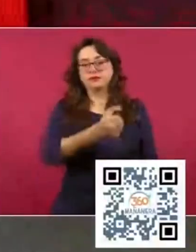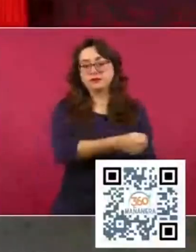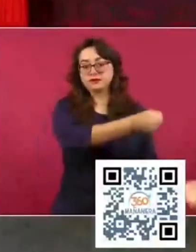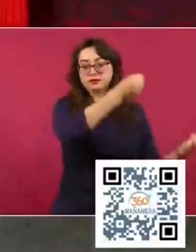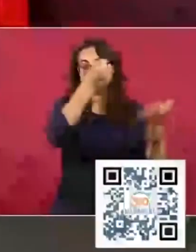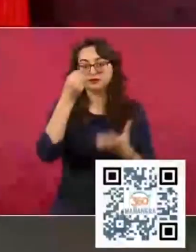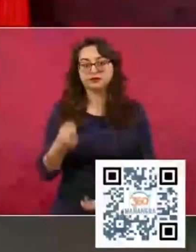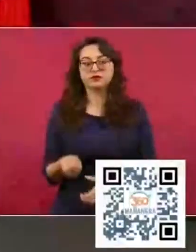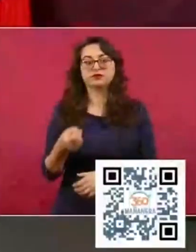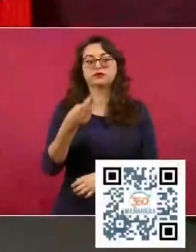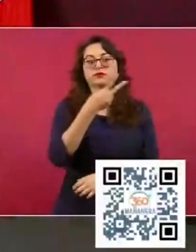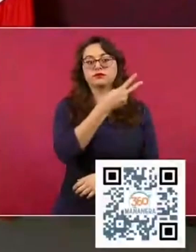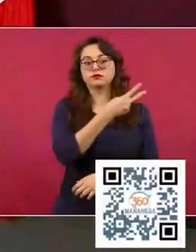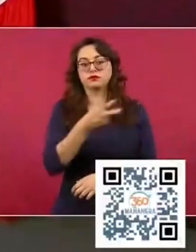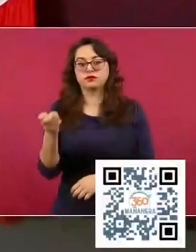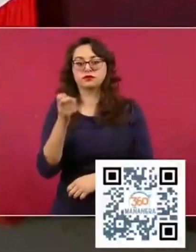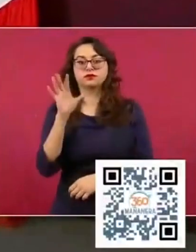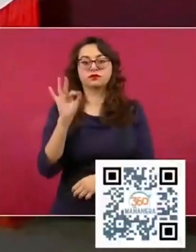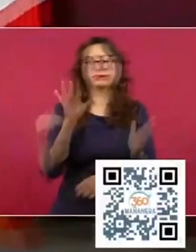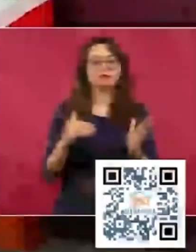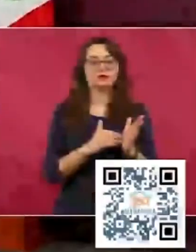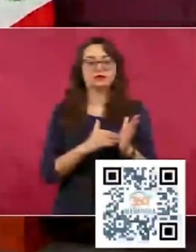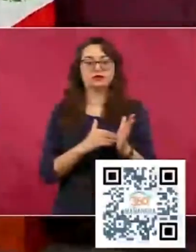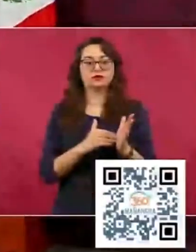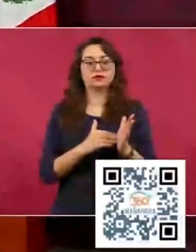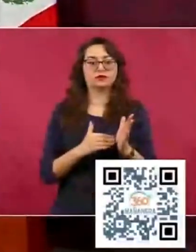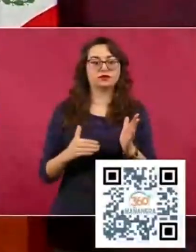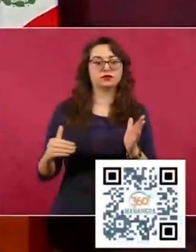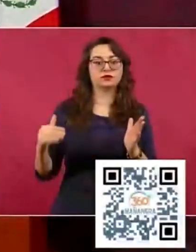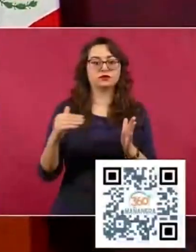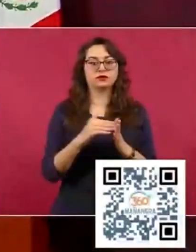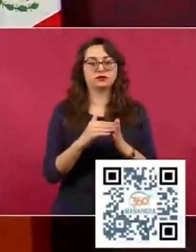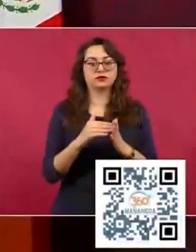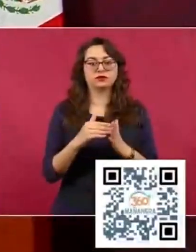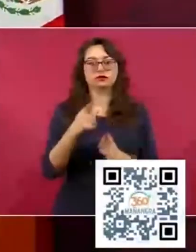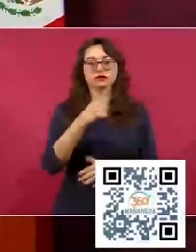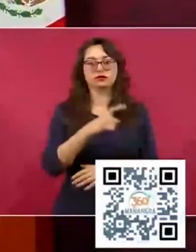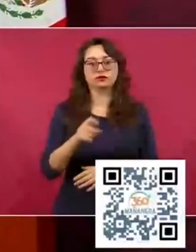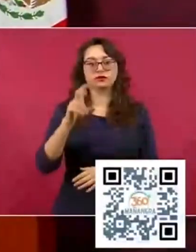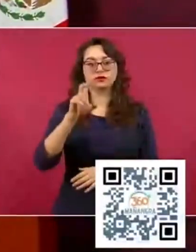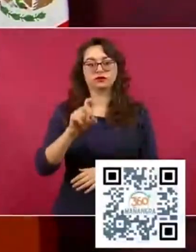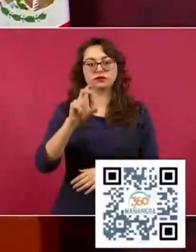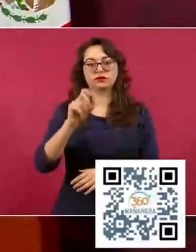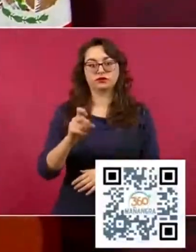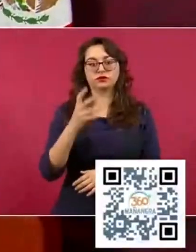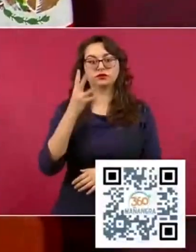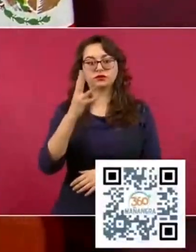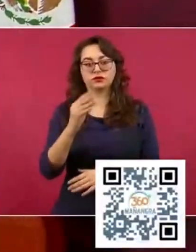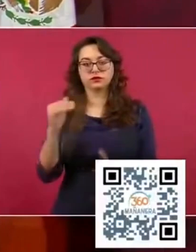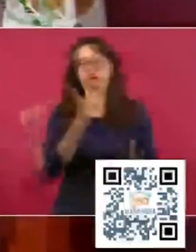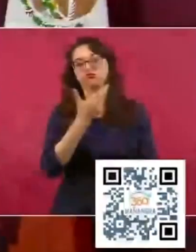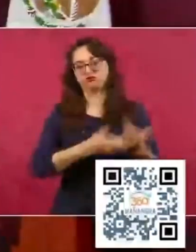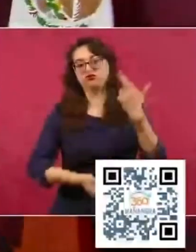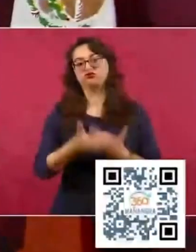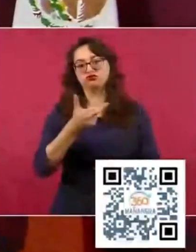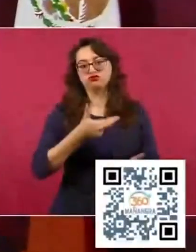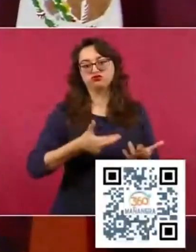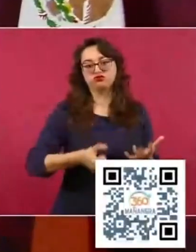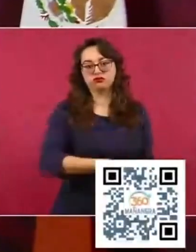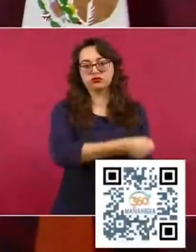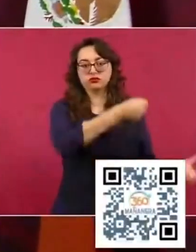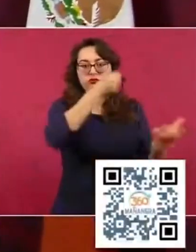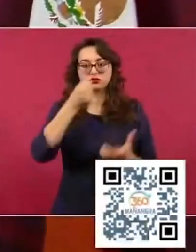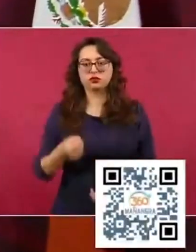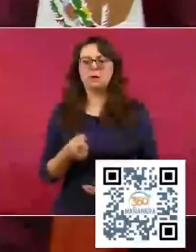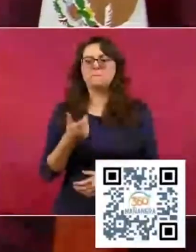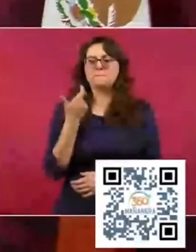son 246 millones ciento treinta y cuatro mil dólares que en